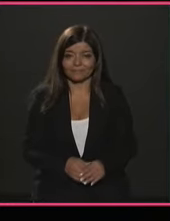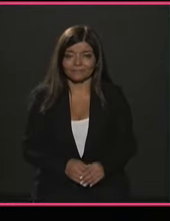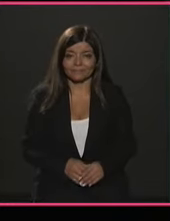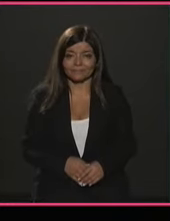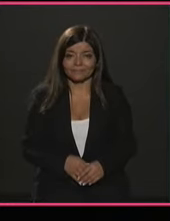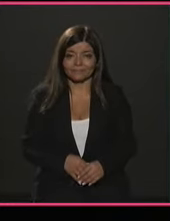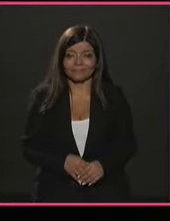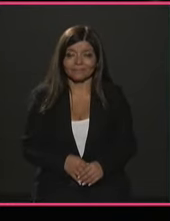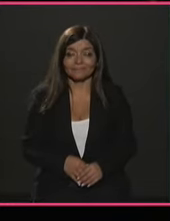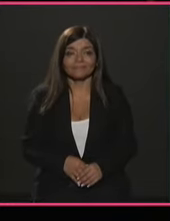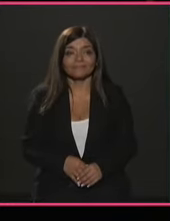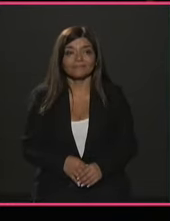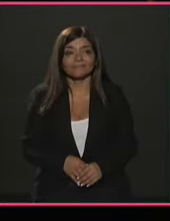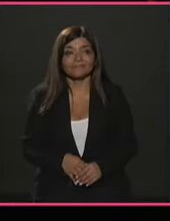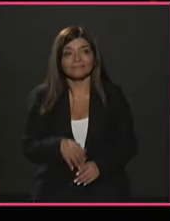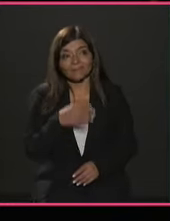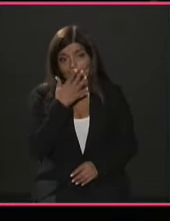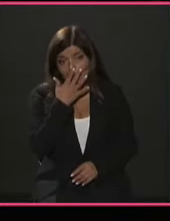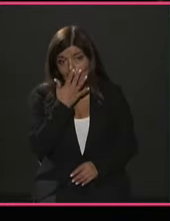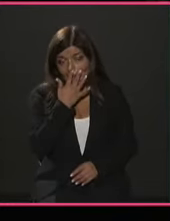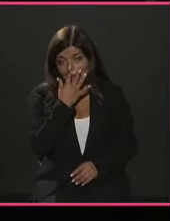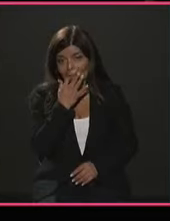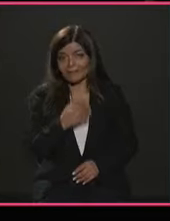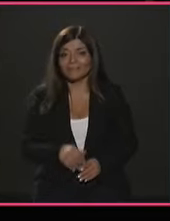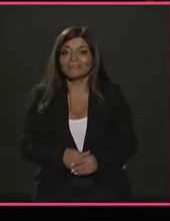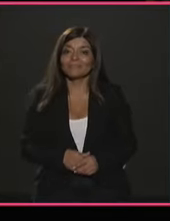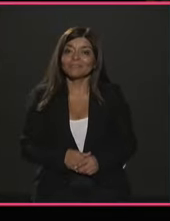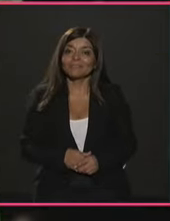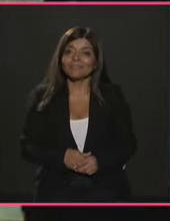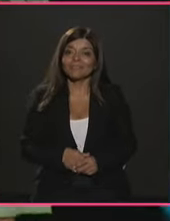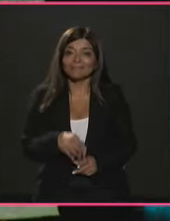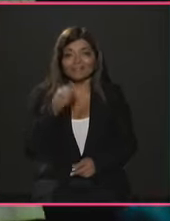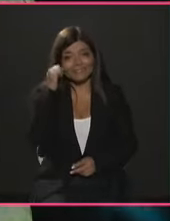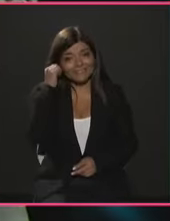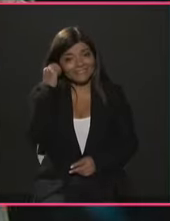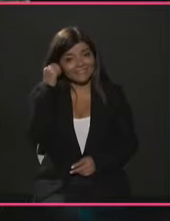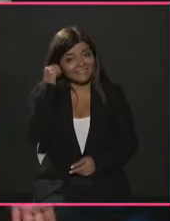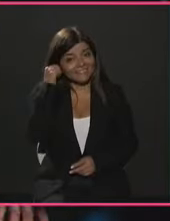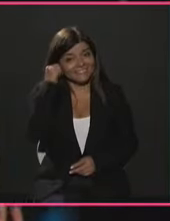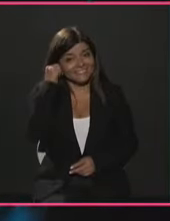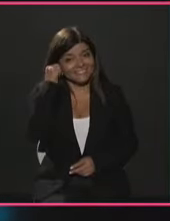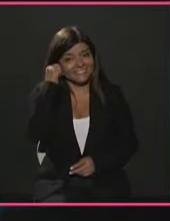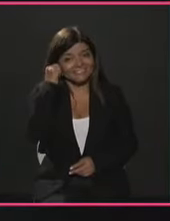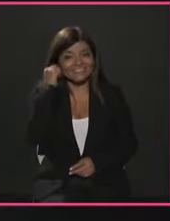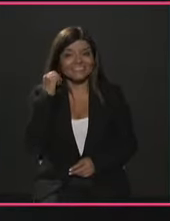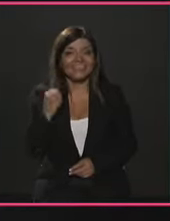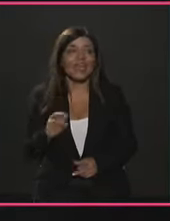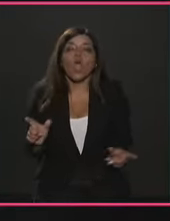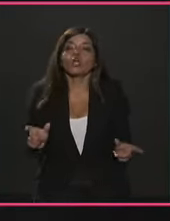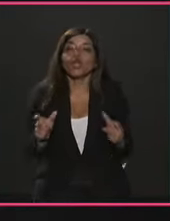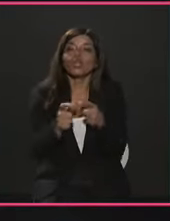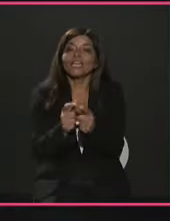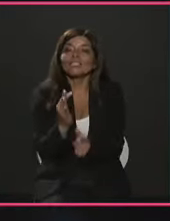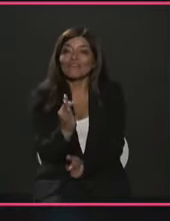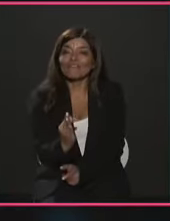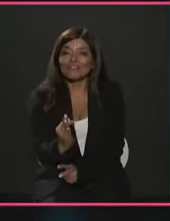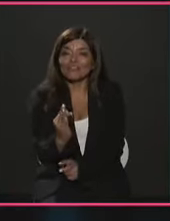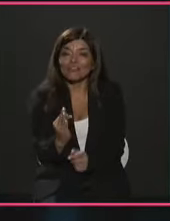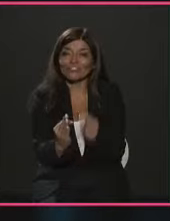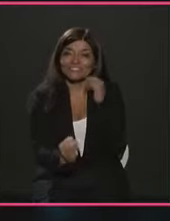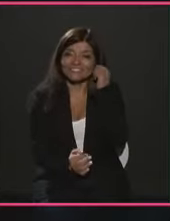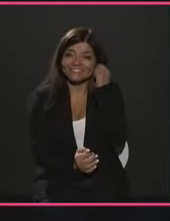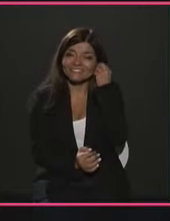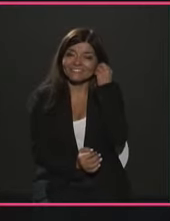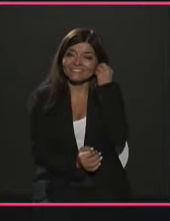Muchísimas gracias Jonathan bueno en congreso futuro eh eh